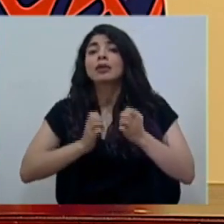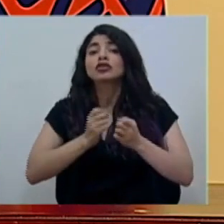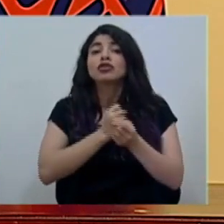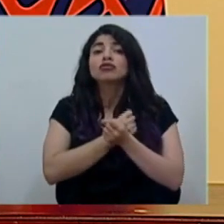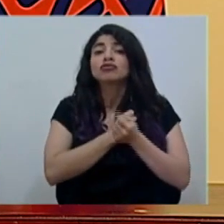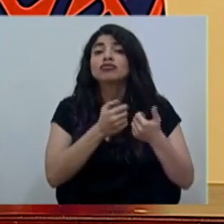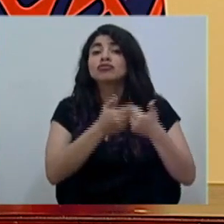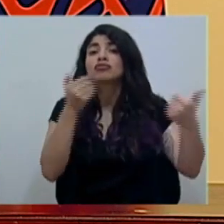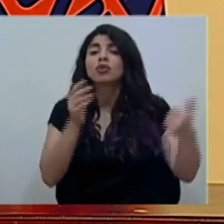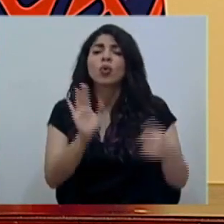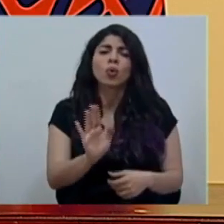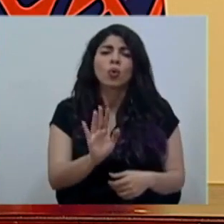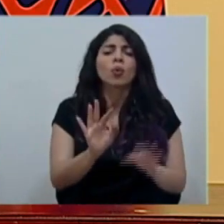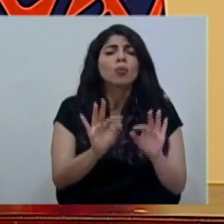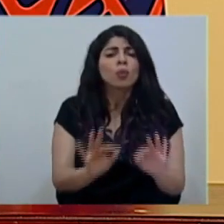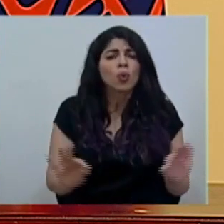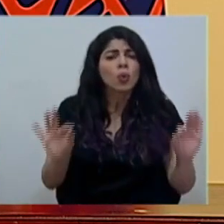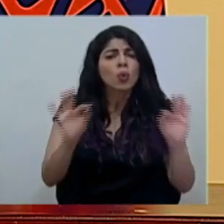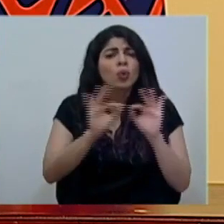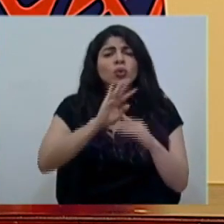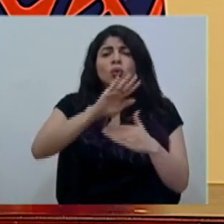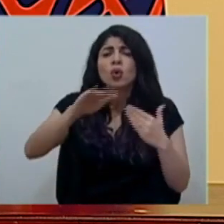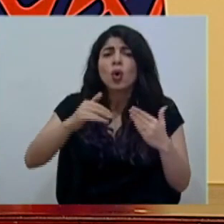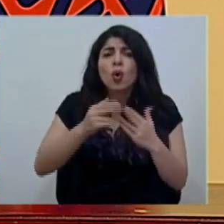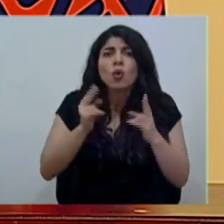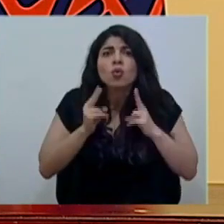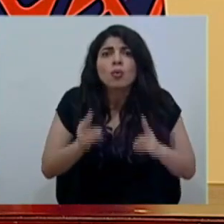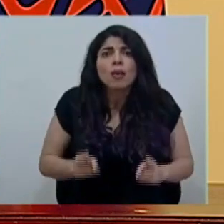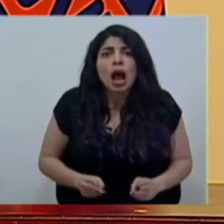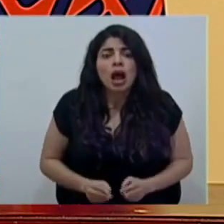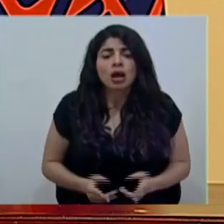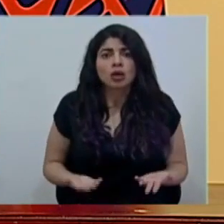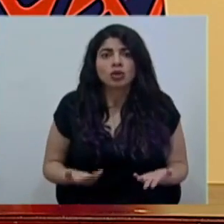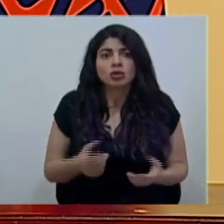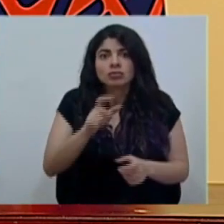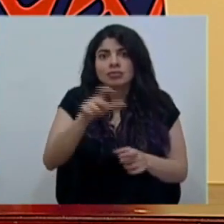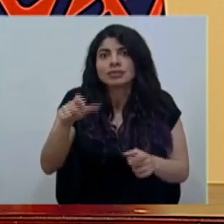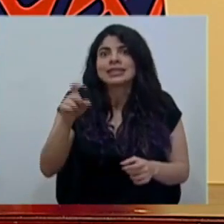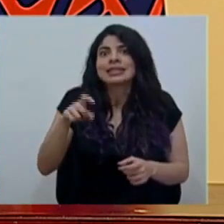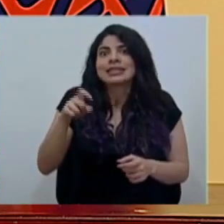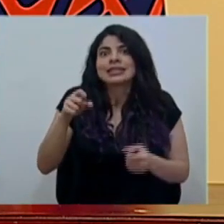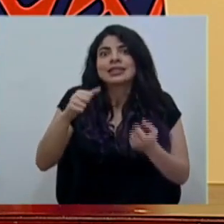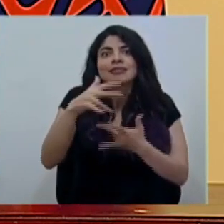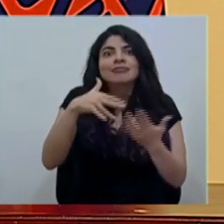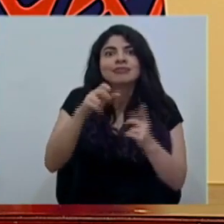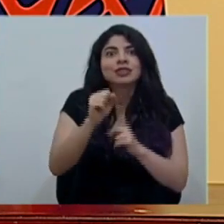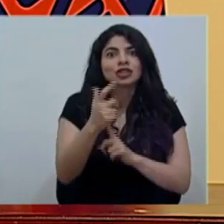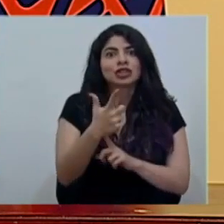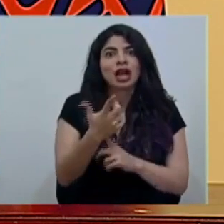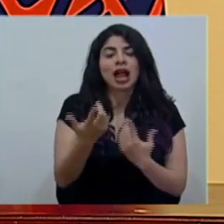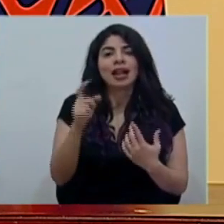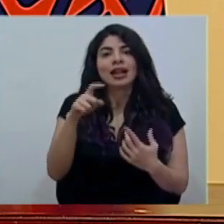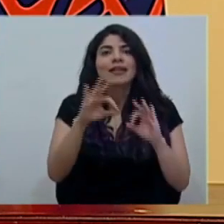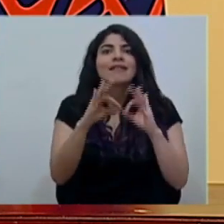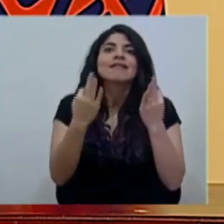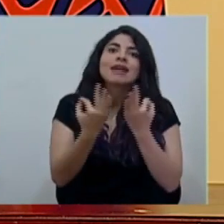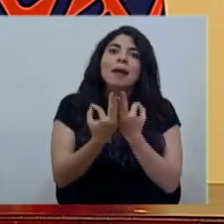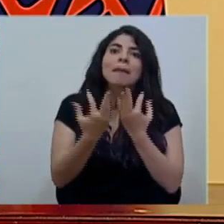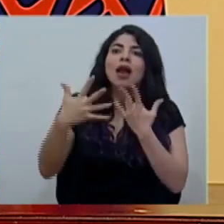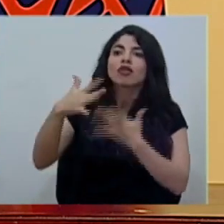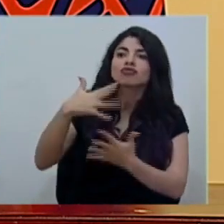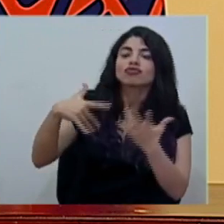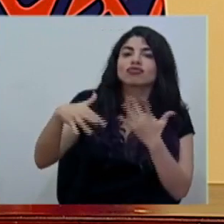Es muy importante para todos como seres humanos, que somos seres sociales, interactuar con nuestras familias,